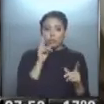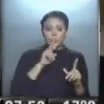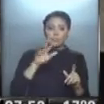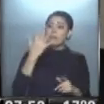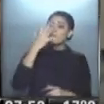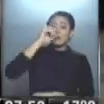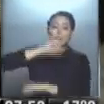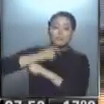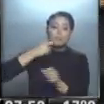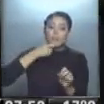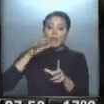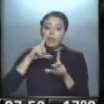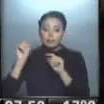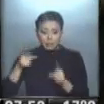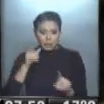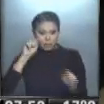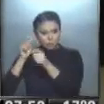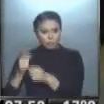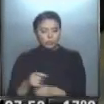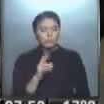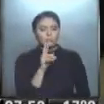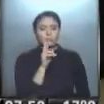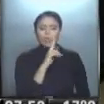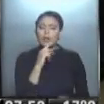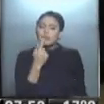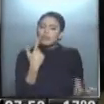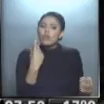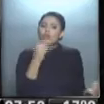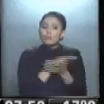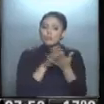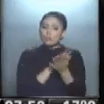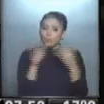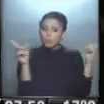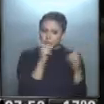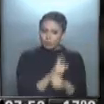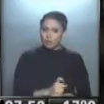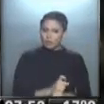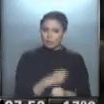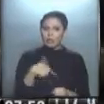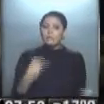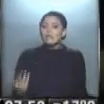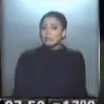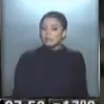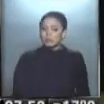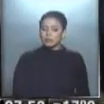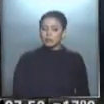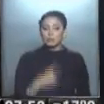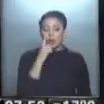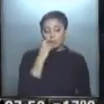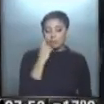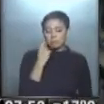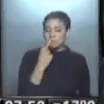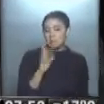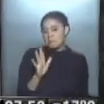la boletería, ¿no? Bueno, y además, ¿qué se les dijo? ¿De qué manera se solucionó el inconveniente? ¿Qué es lo que pasó? No,